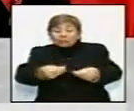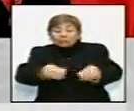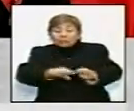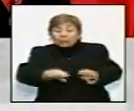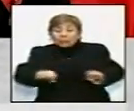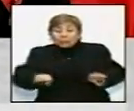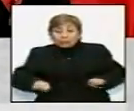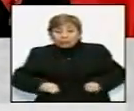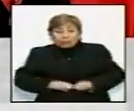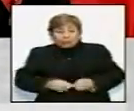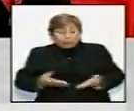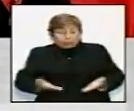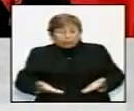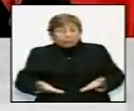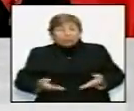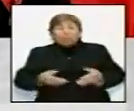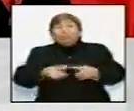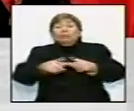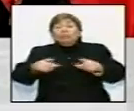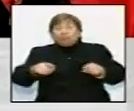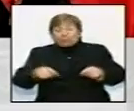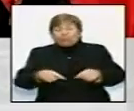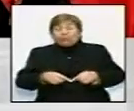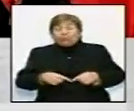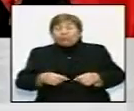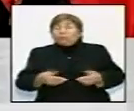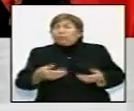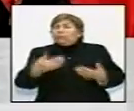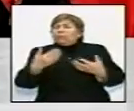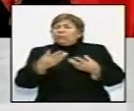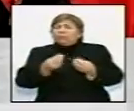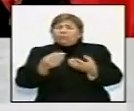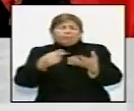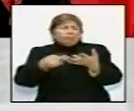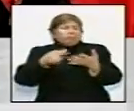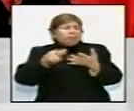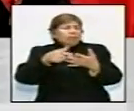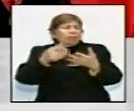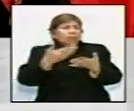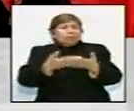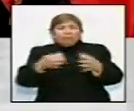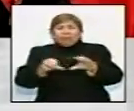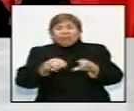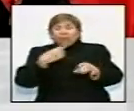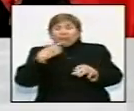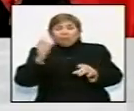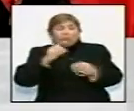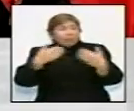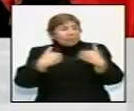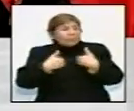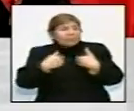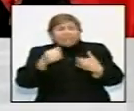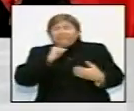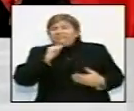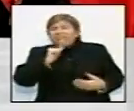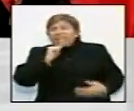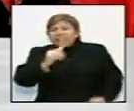evaluado previamente, los suelos, el terreno en sí, es mucho, hay mucho por hacer, todavía no tenemos esa conciencia.